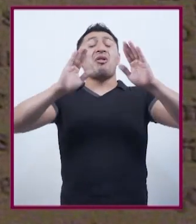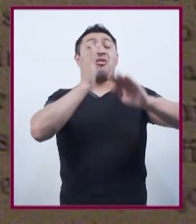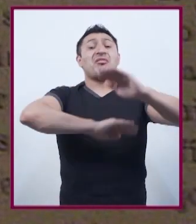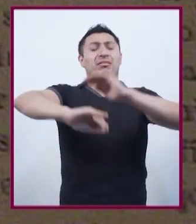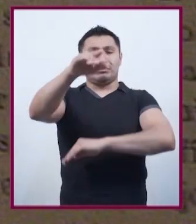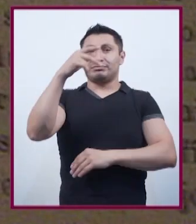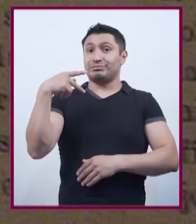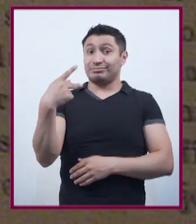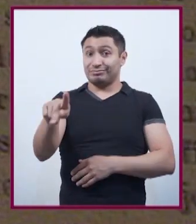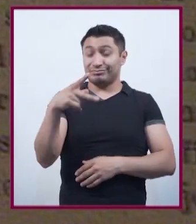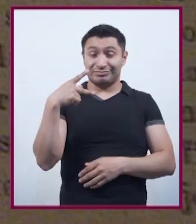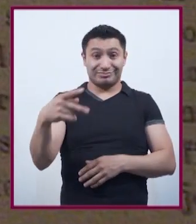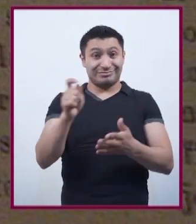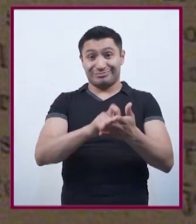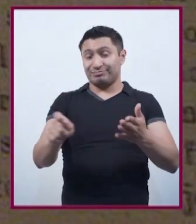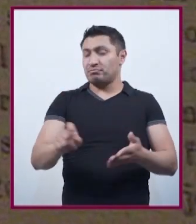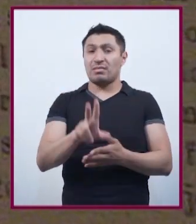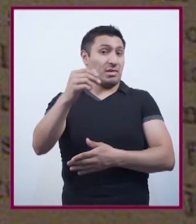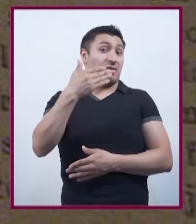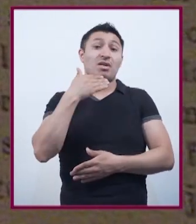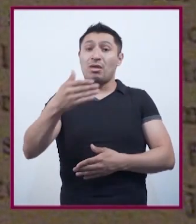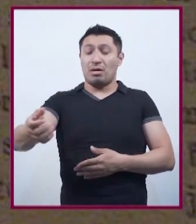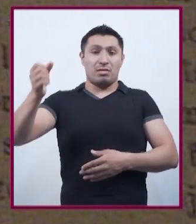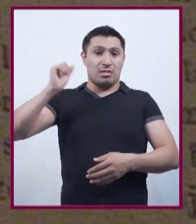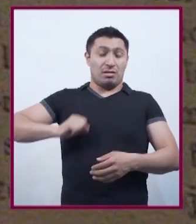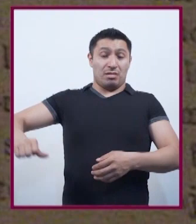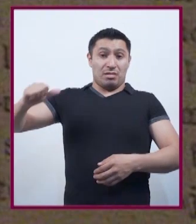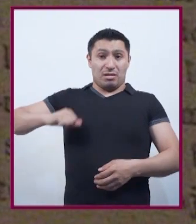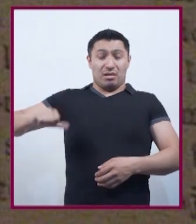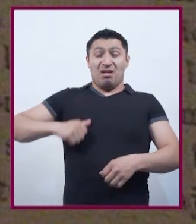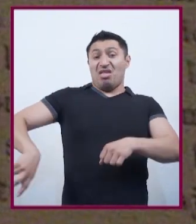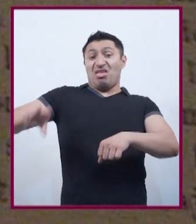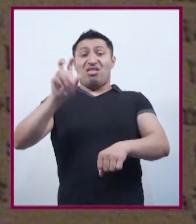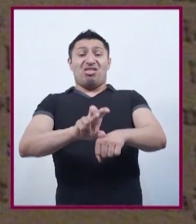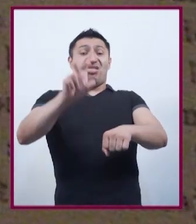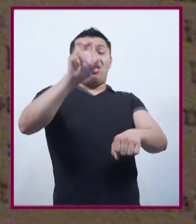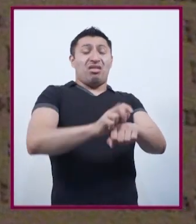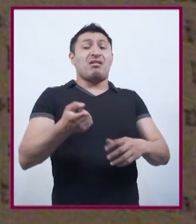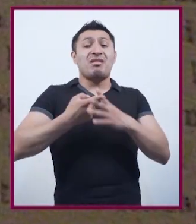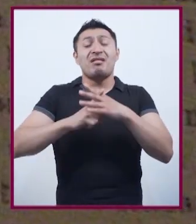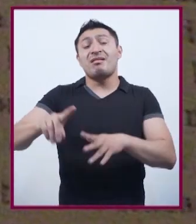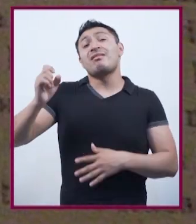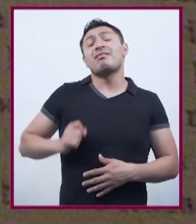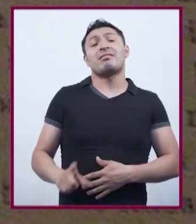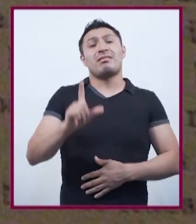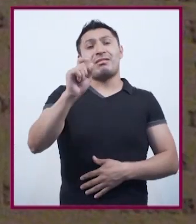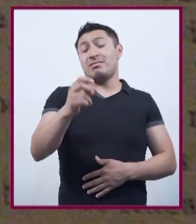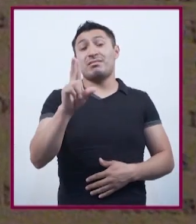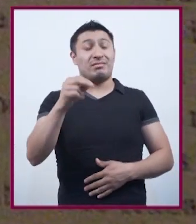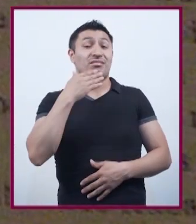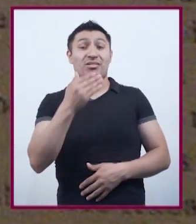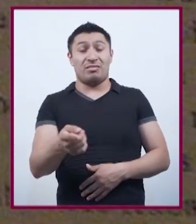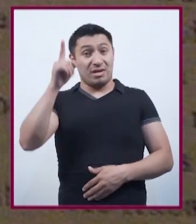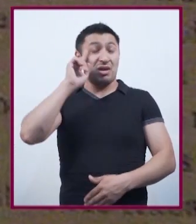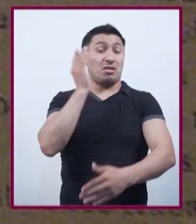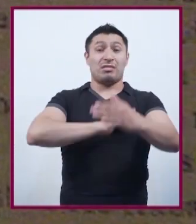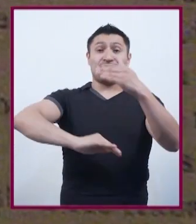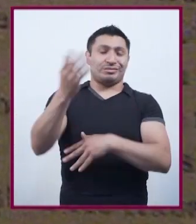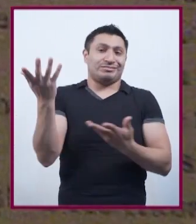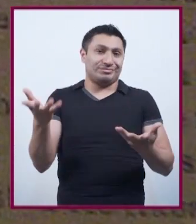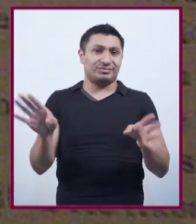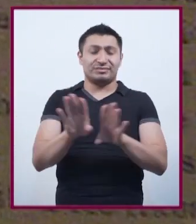mujer. Estas publicaciones no eran bien vistas en la sociedad machista y conservadora de inicios del siglo XX.